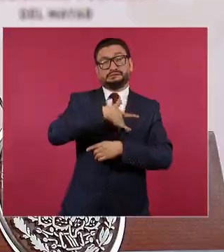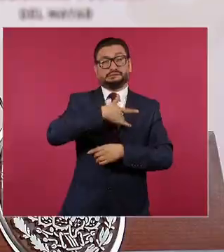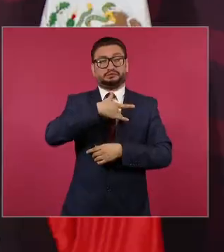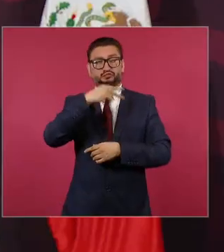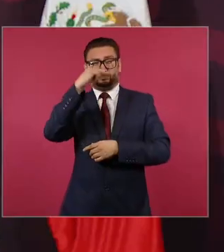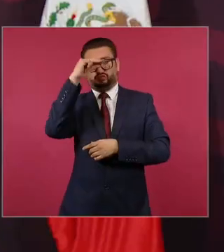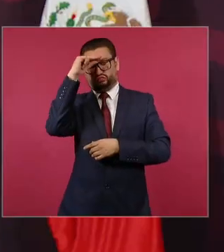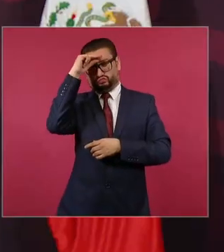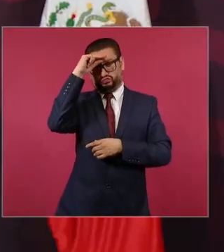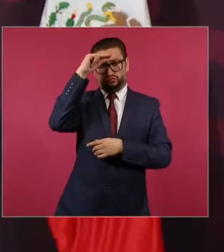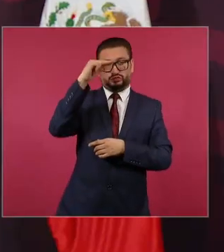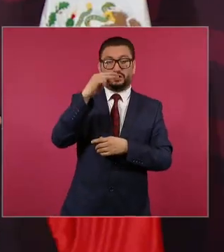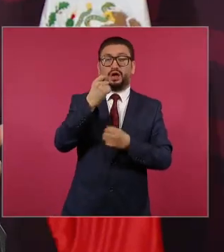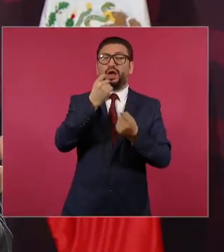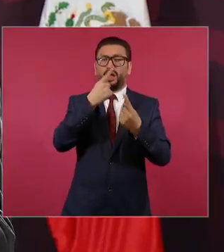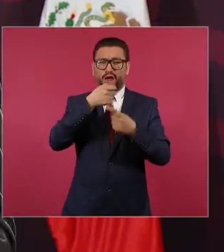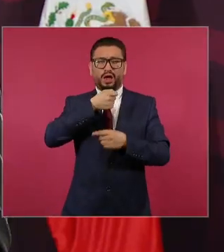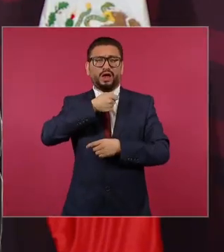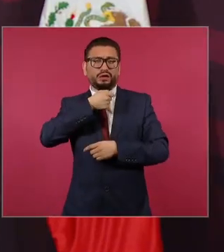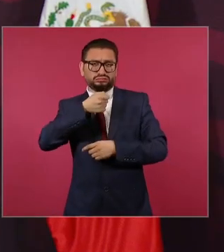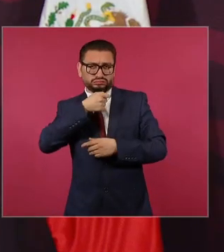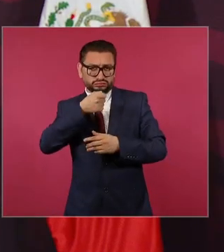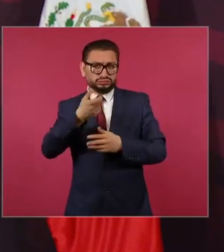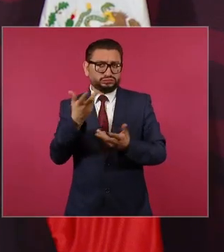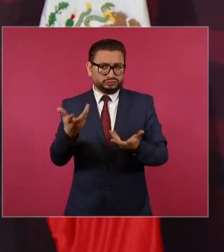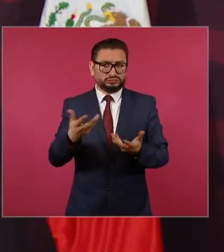intelectuales, periodistas,